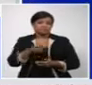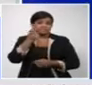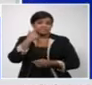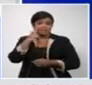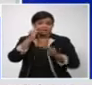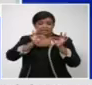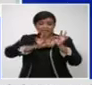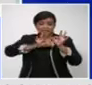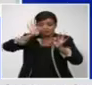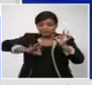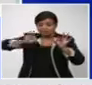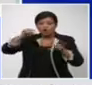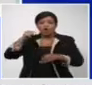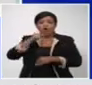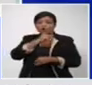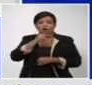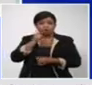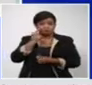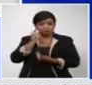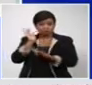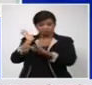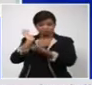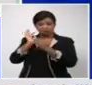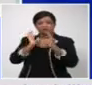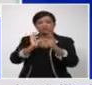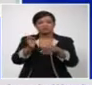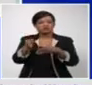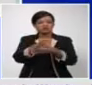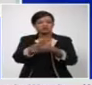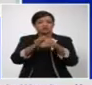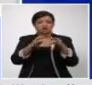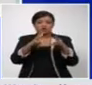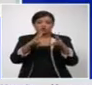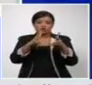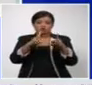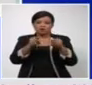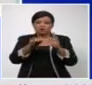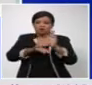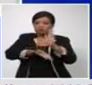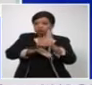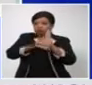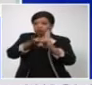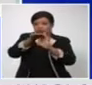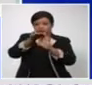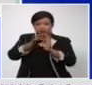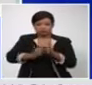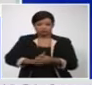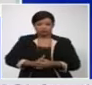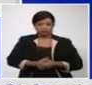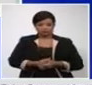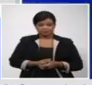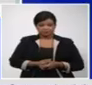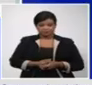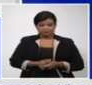roja, que es la que marca el número, el porciento de positividad. De